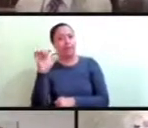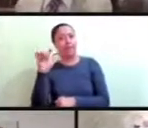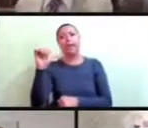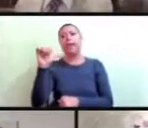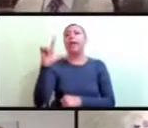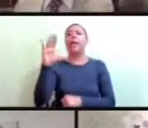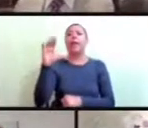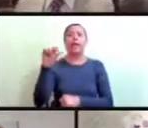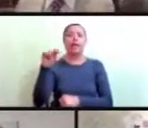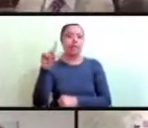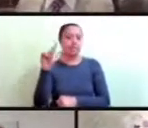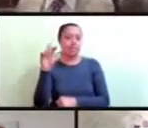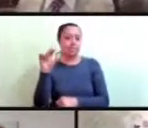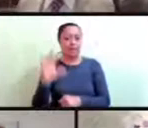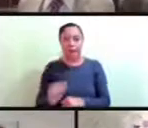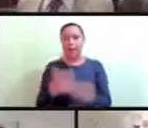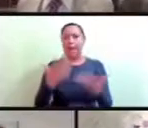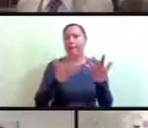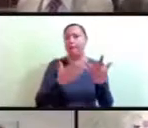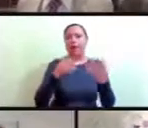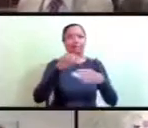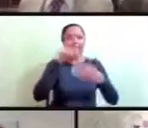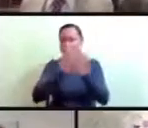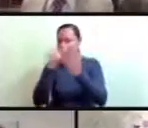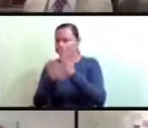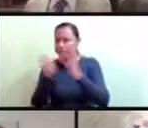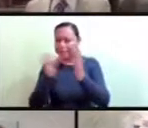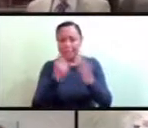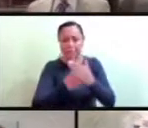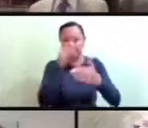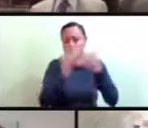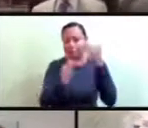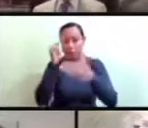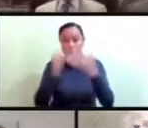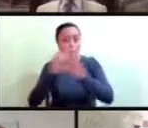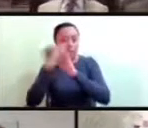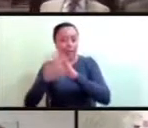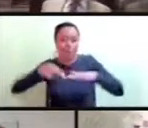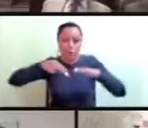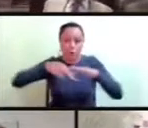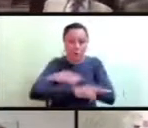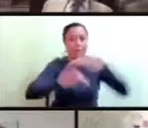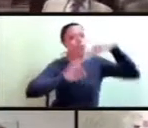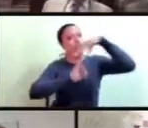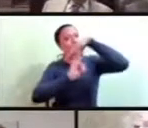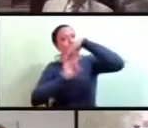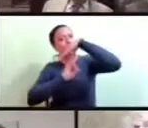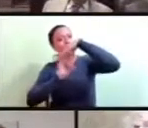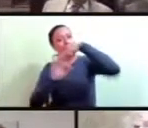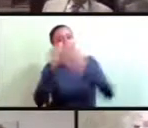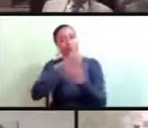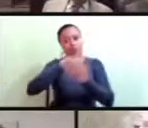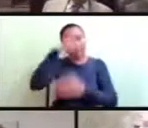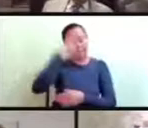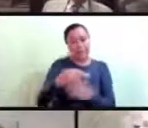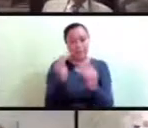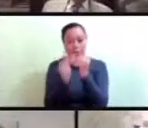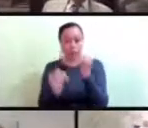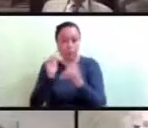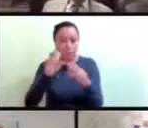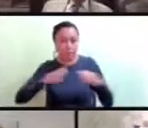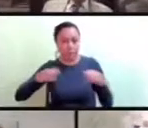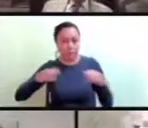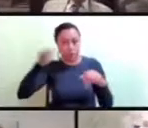las técnicas pictóricas, ejemplo de ello se presenta en la estación del metro Insurgentes de la Ciudad de México y en la Suprema Corte de Justicia de la